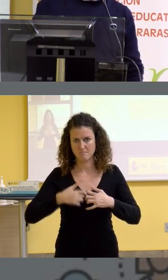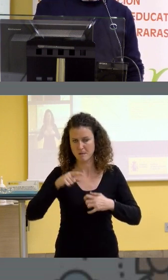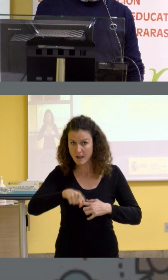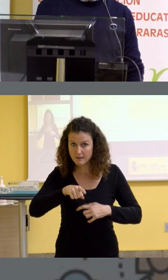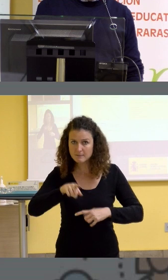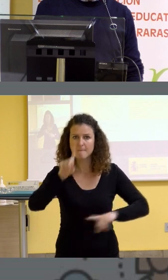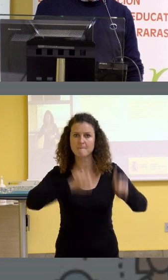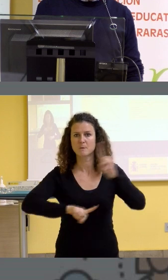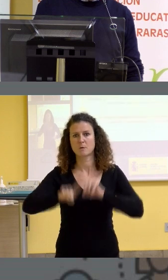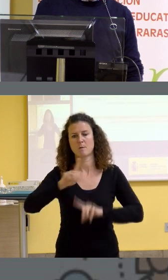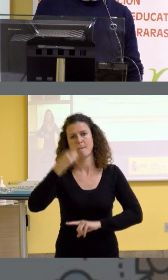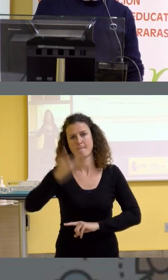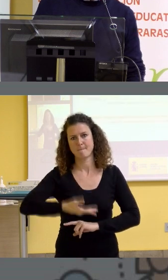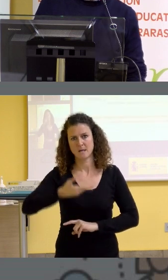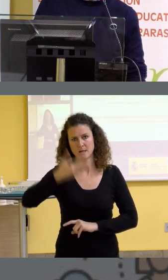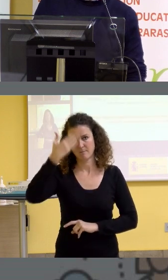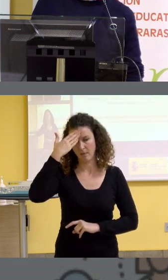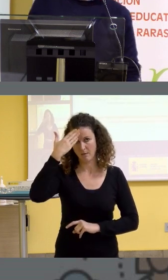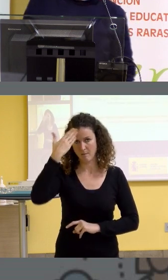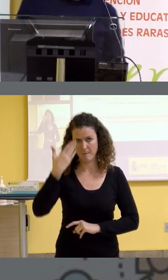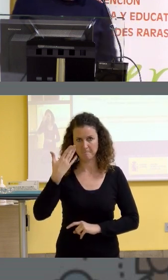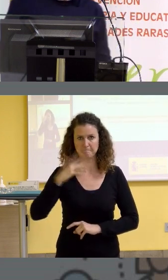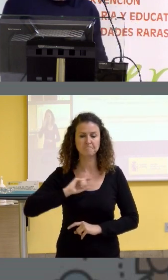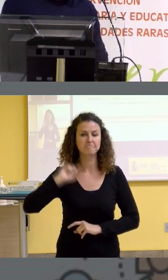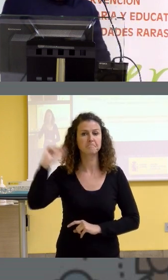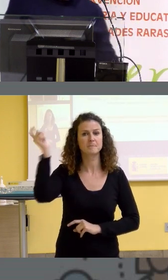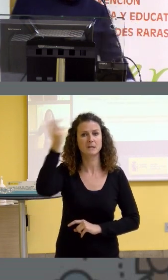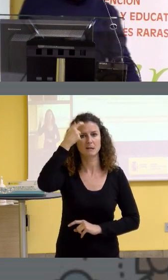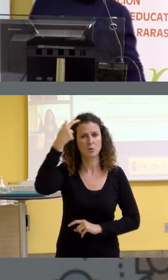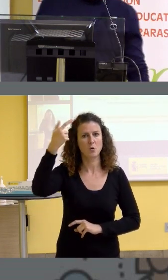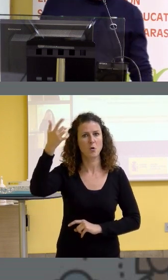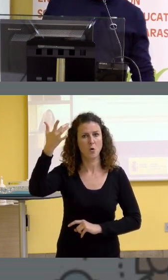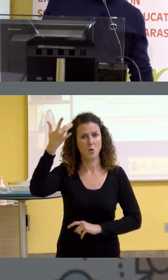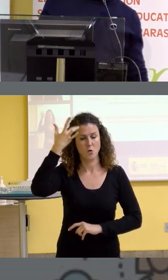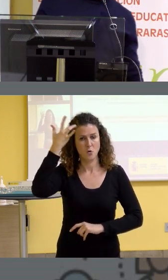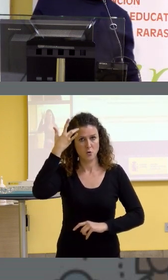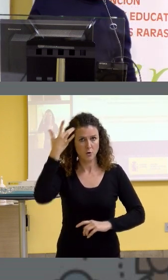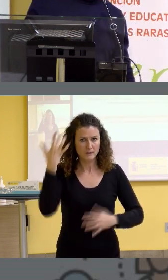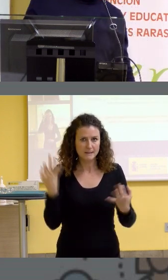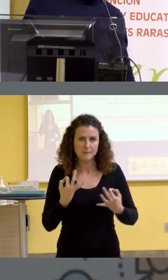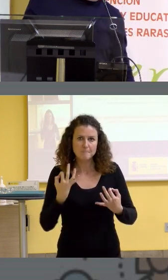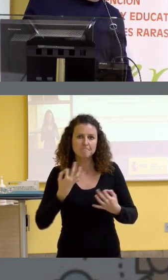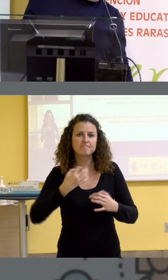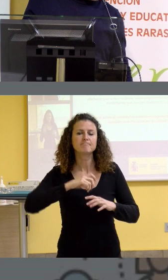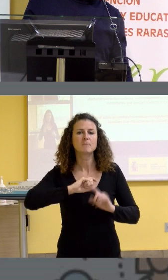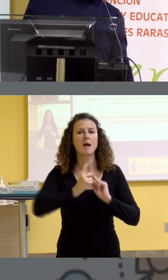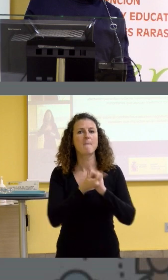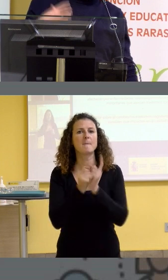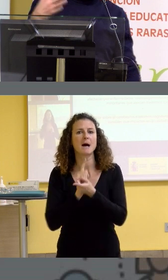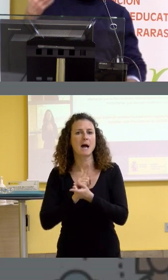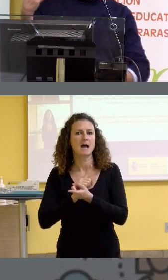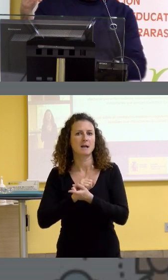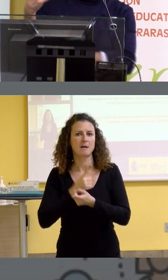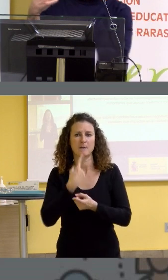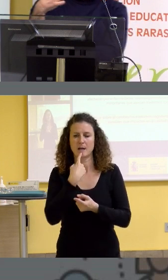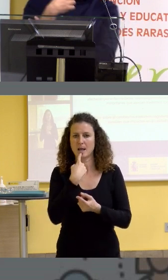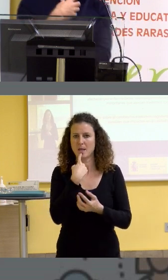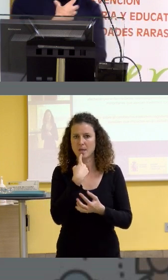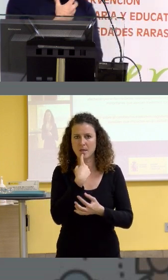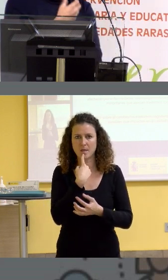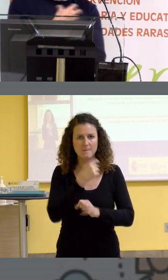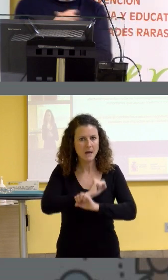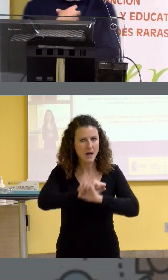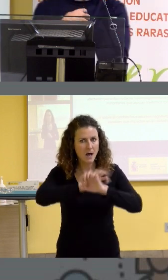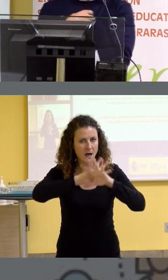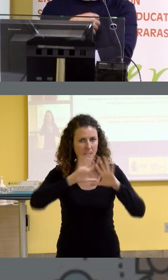problema. Los trastornos cognitivos, de hecho, sabemos que son la variable, una de las variables que mejor predice